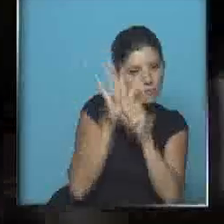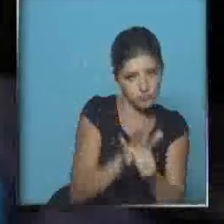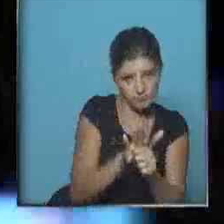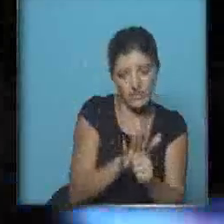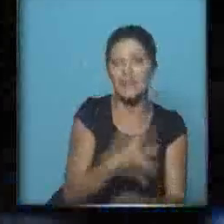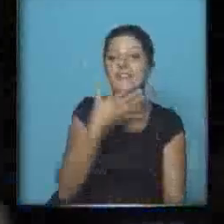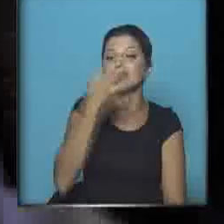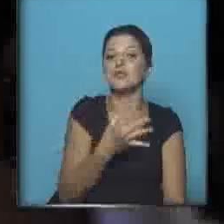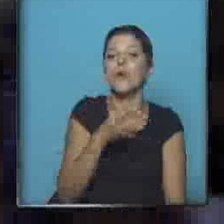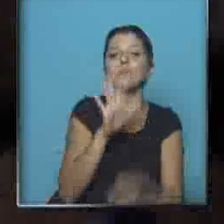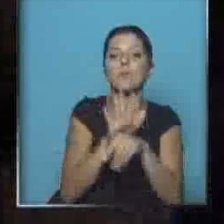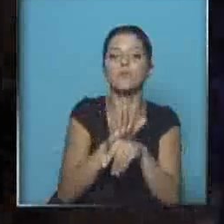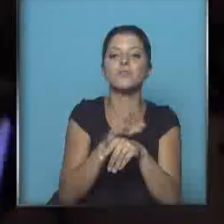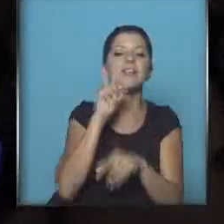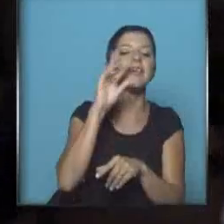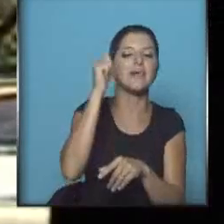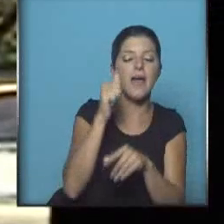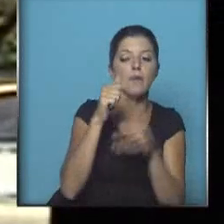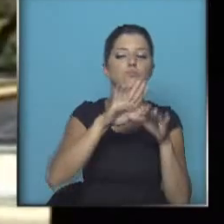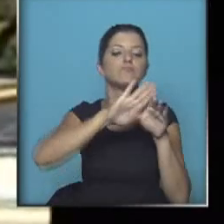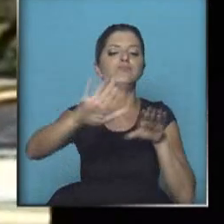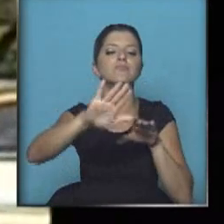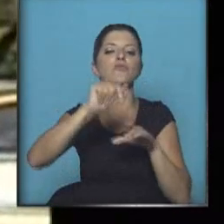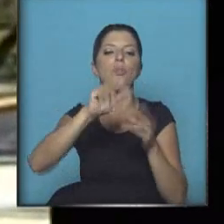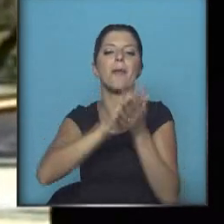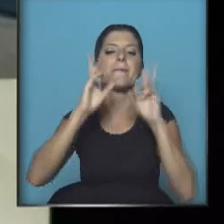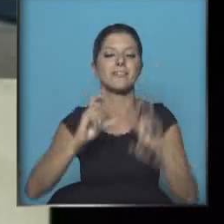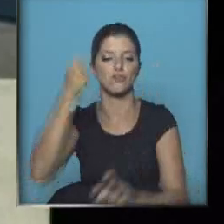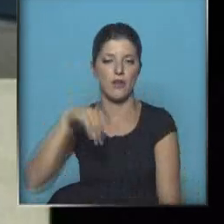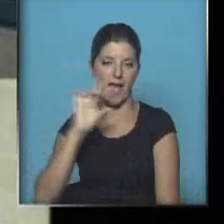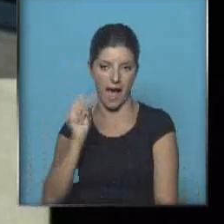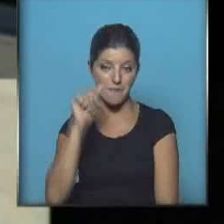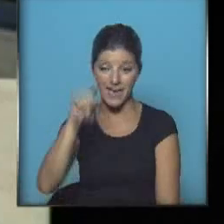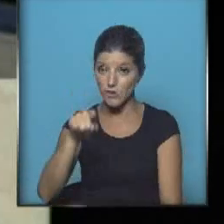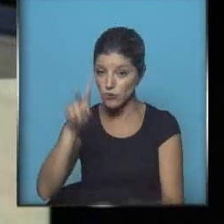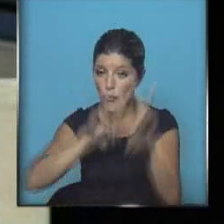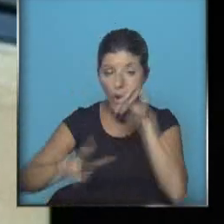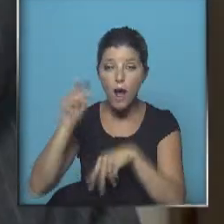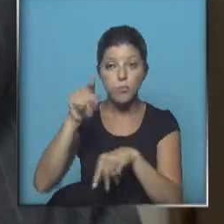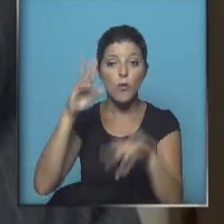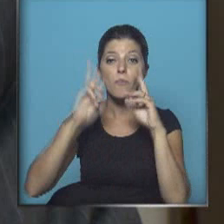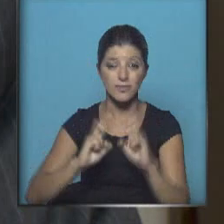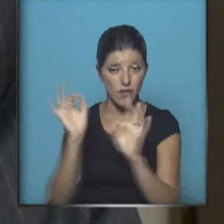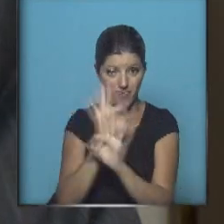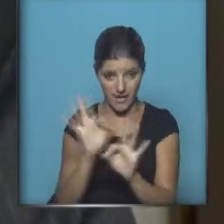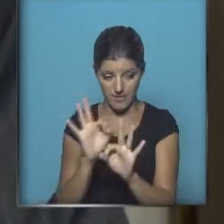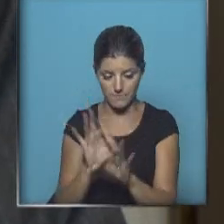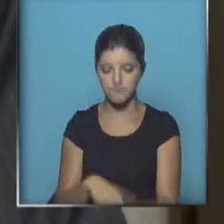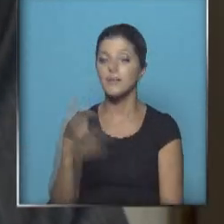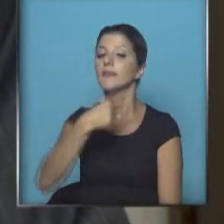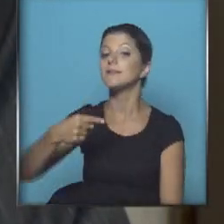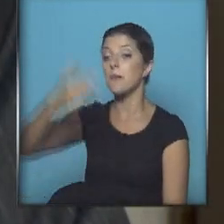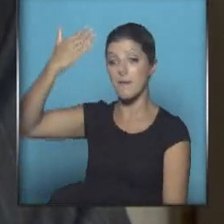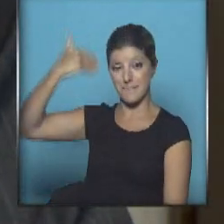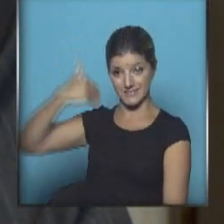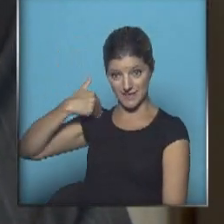dar la impunidad a Irán, desvincularlos de la causa y que no sean más investigados. La semana pasada,